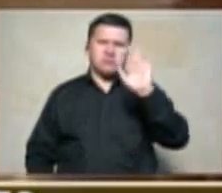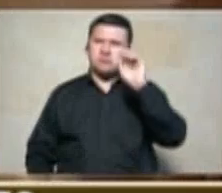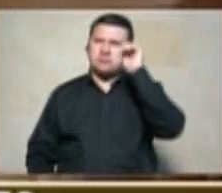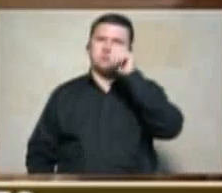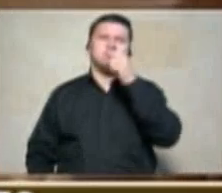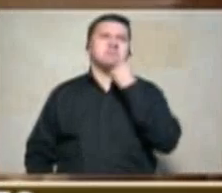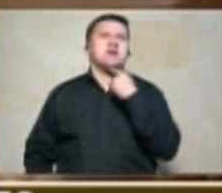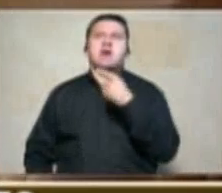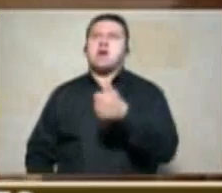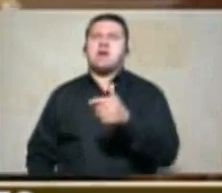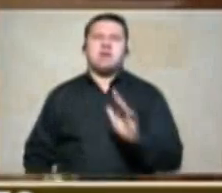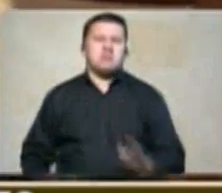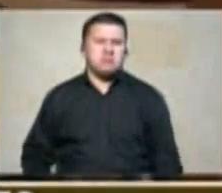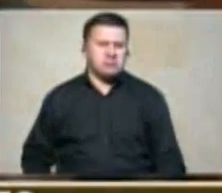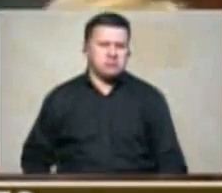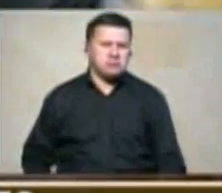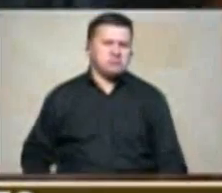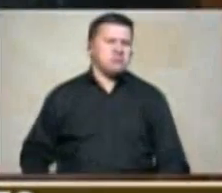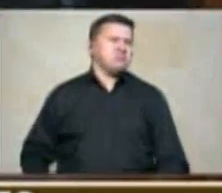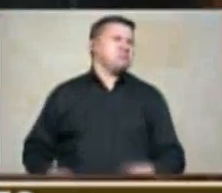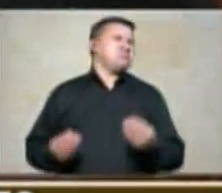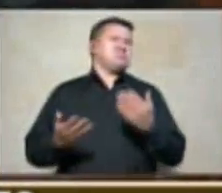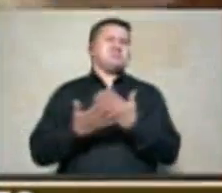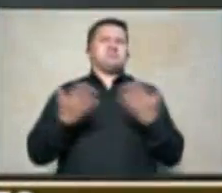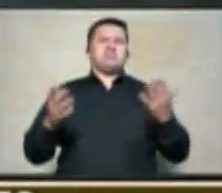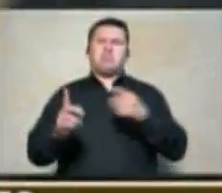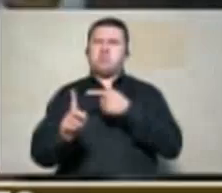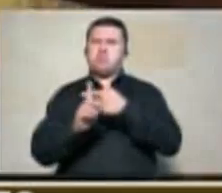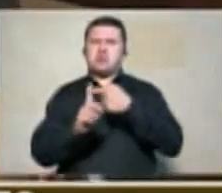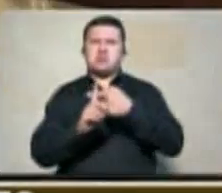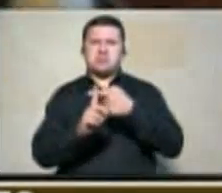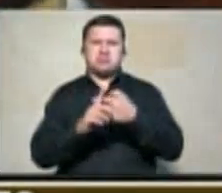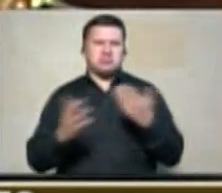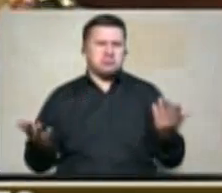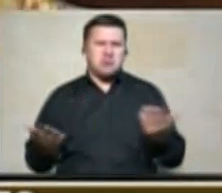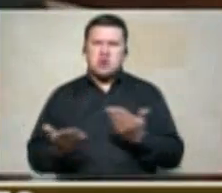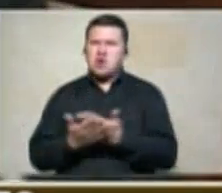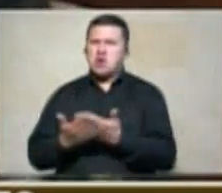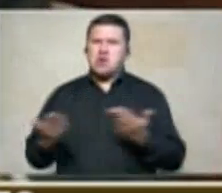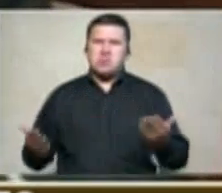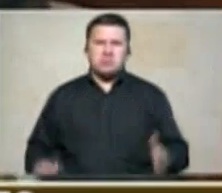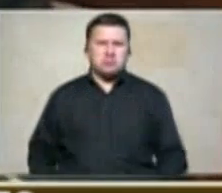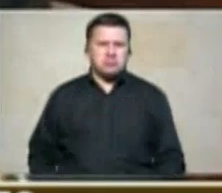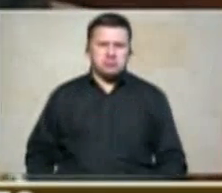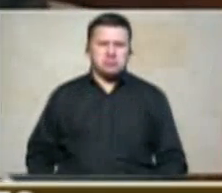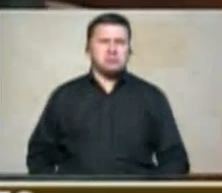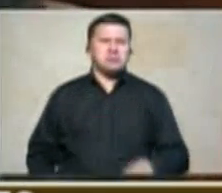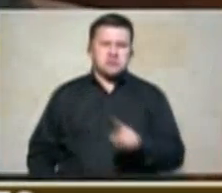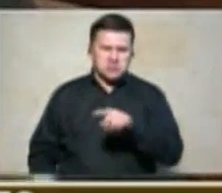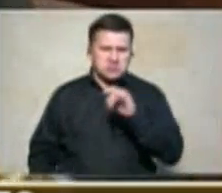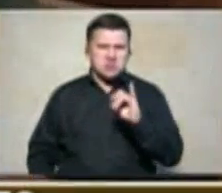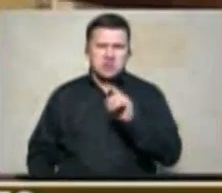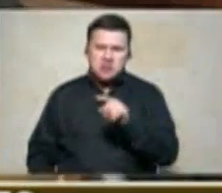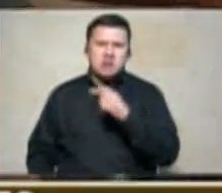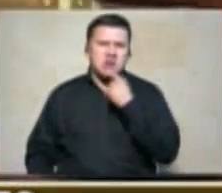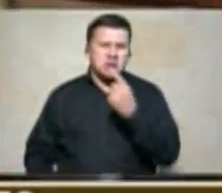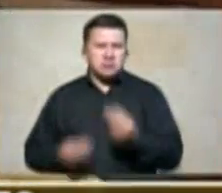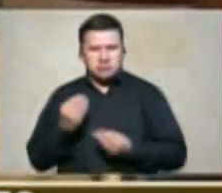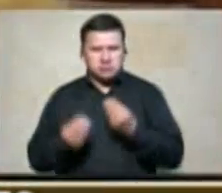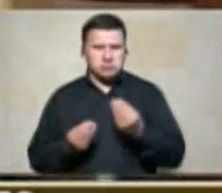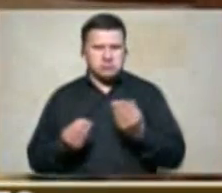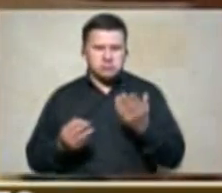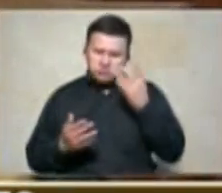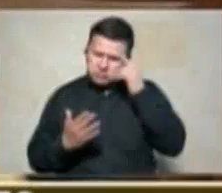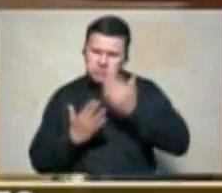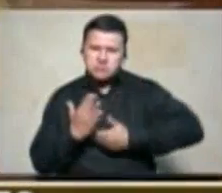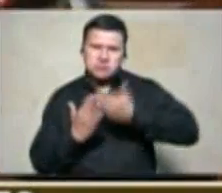y muchos casos en donde sí se ha hecho el trámite legal y un trámite de verdad legal y sin ningún